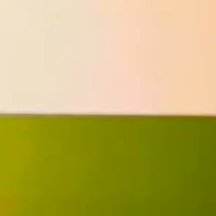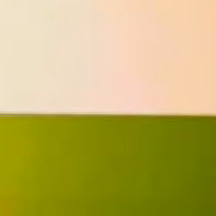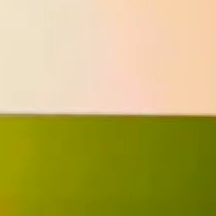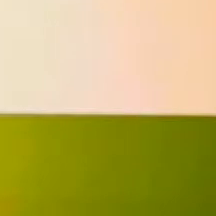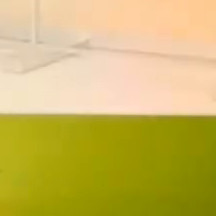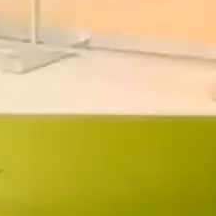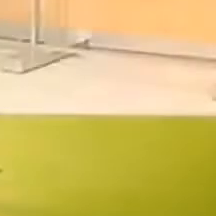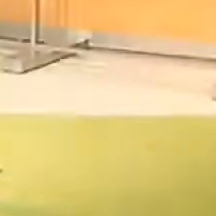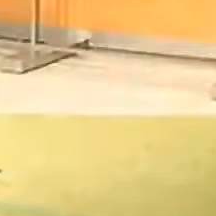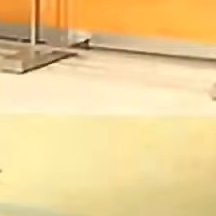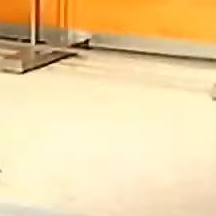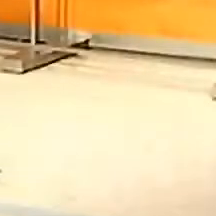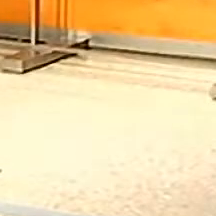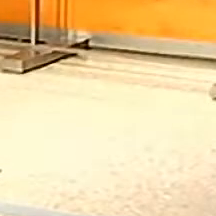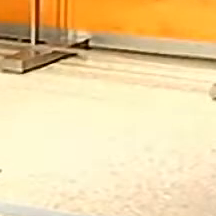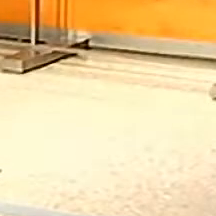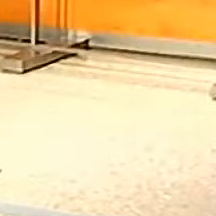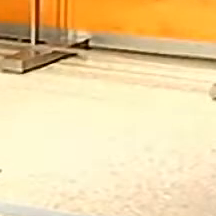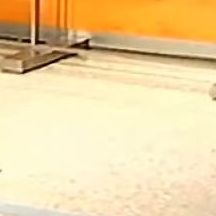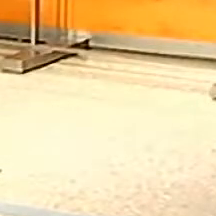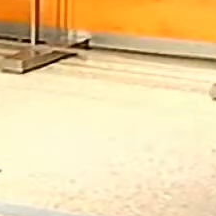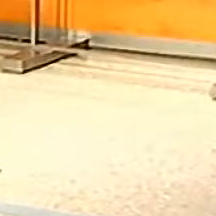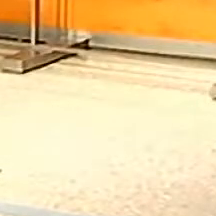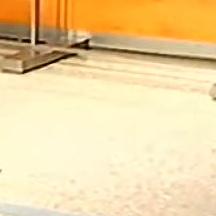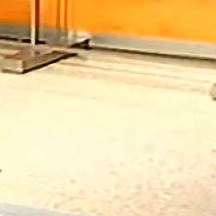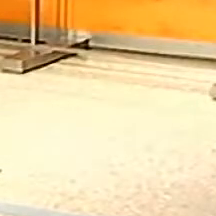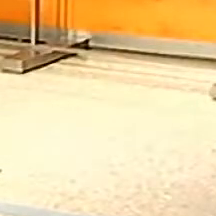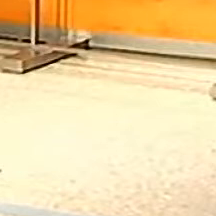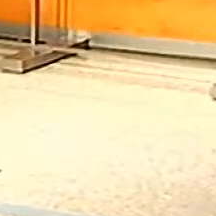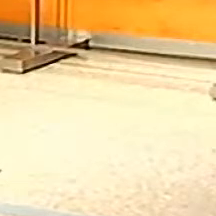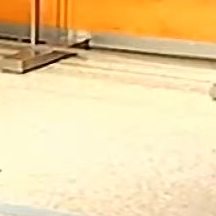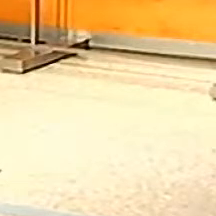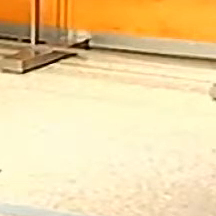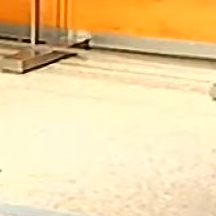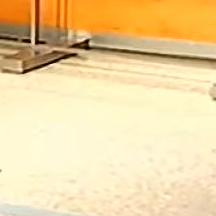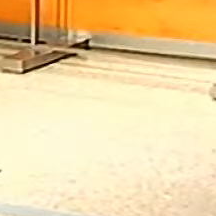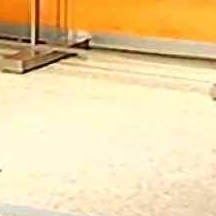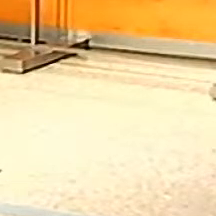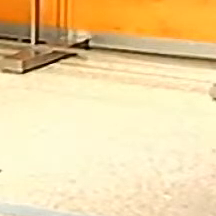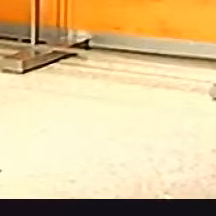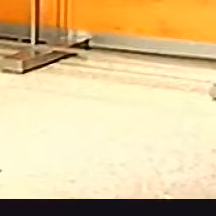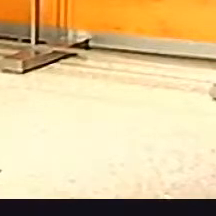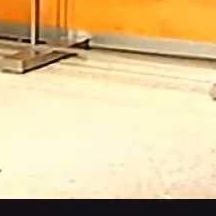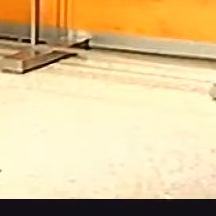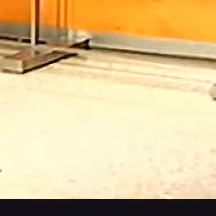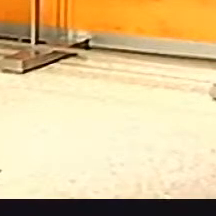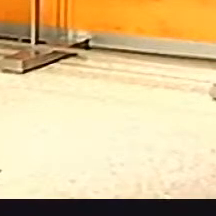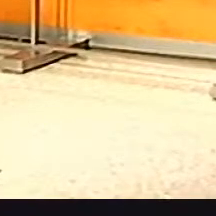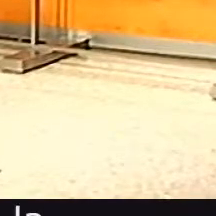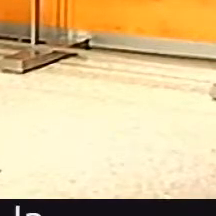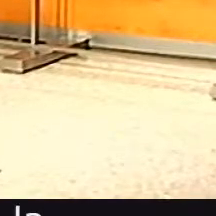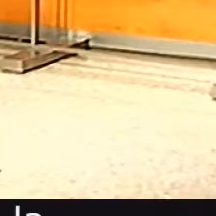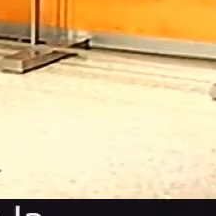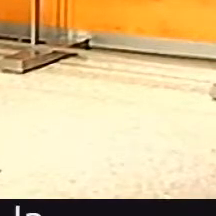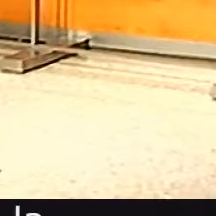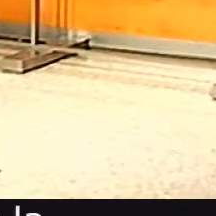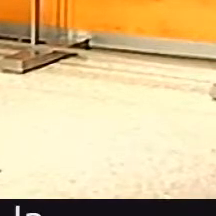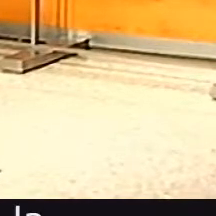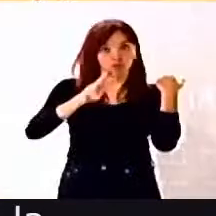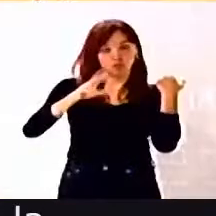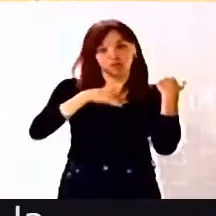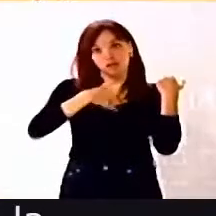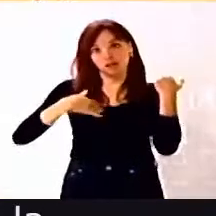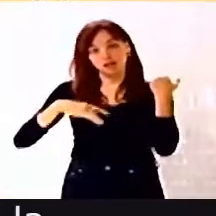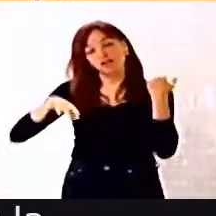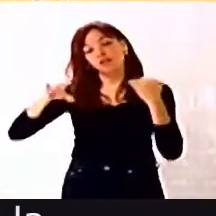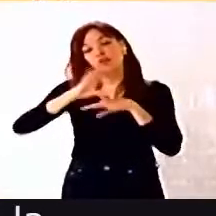Buenos días a todas y a todos. Gracias por acudir a la convocatoria de la Vicepresidencia Segunda y Consejería de